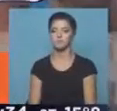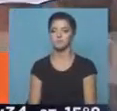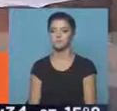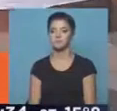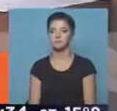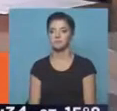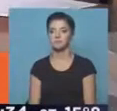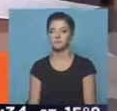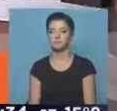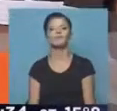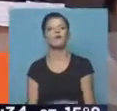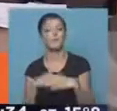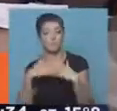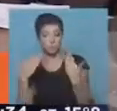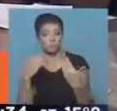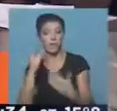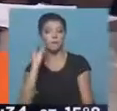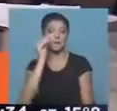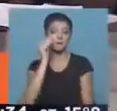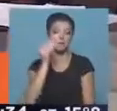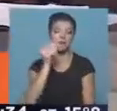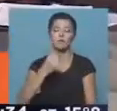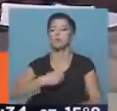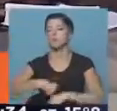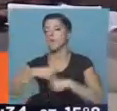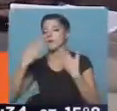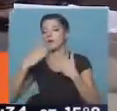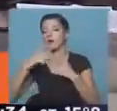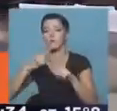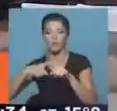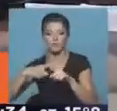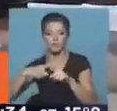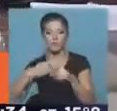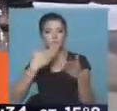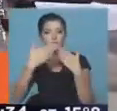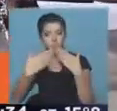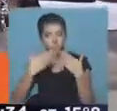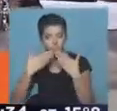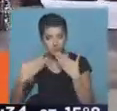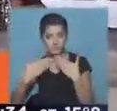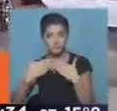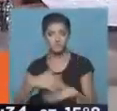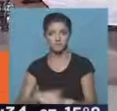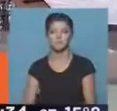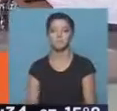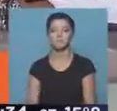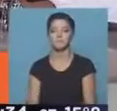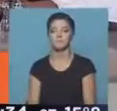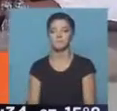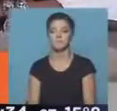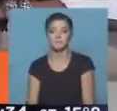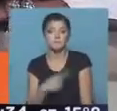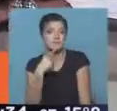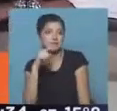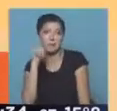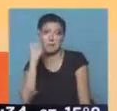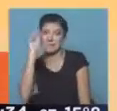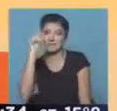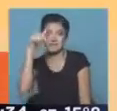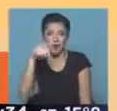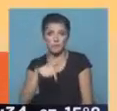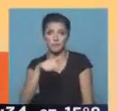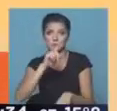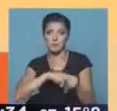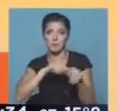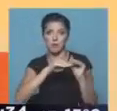mantiene Itamaraty, cualquier funcionario en el que uno conversa de Itamaraty, que está muy cercano a nosotros, dice, Brasil está en un impasse